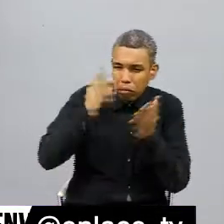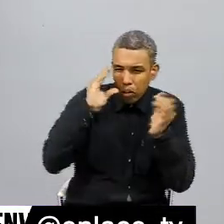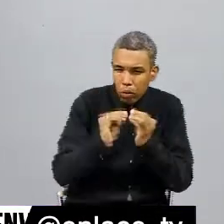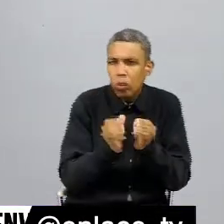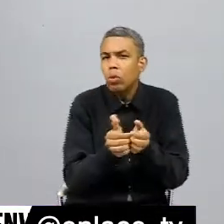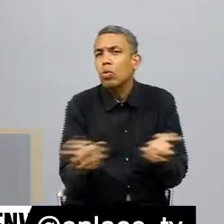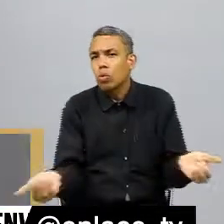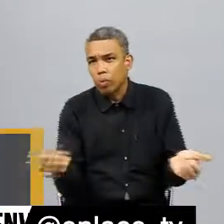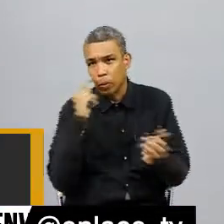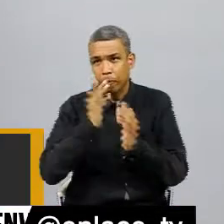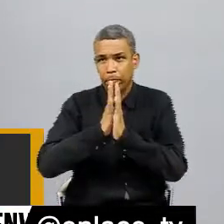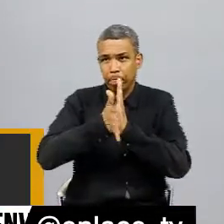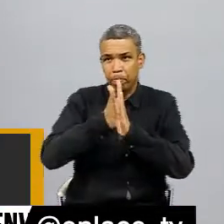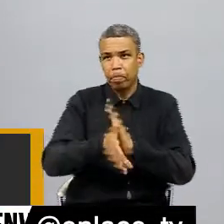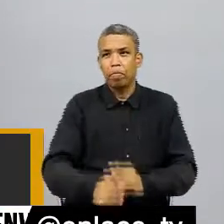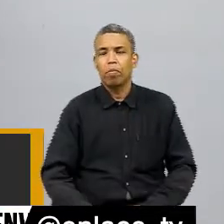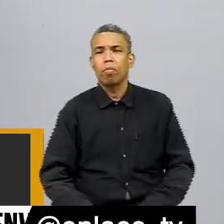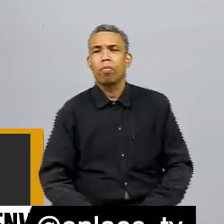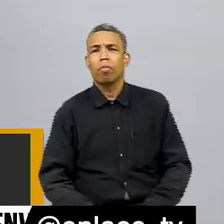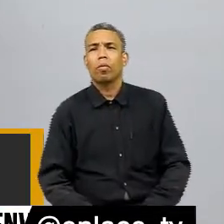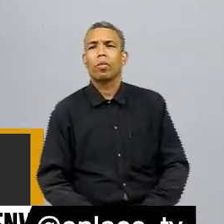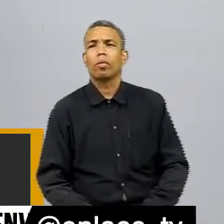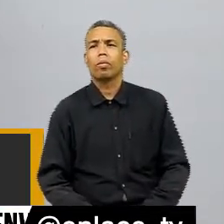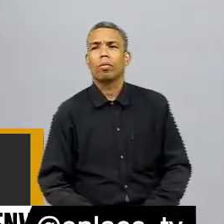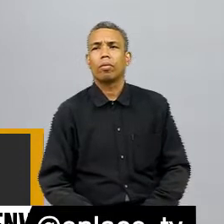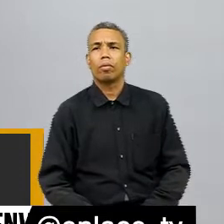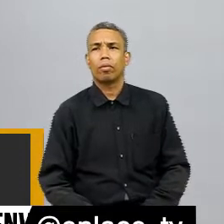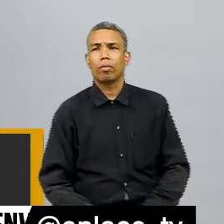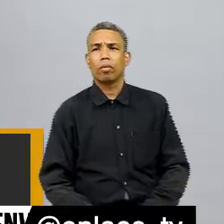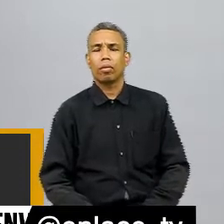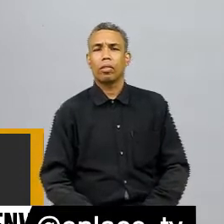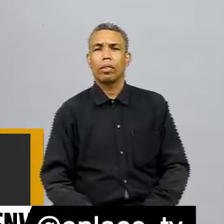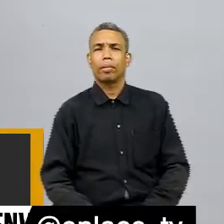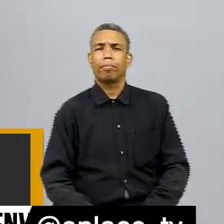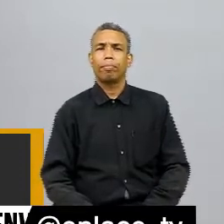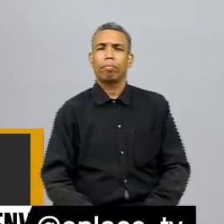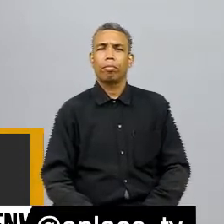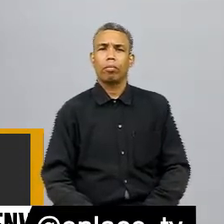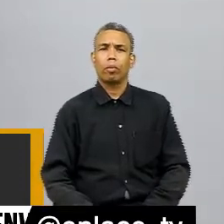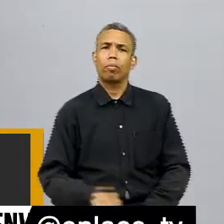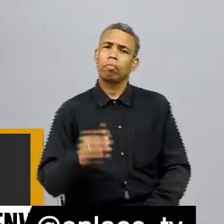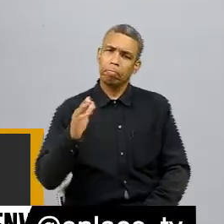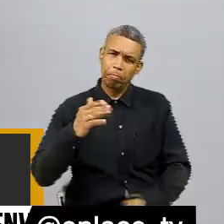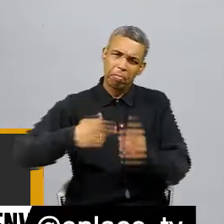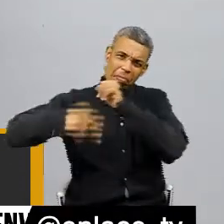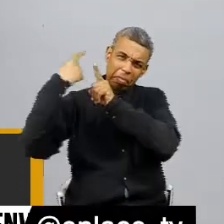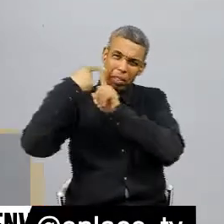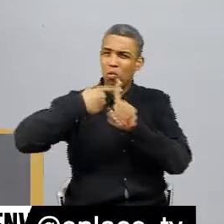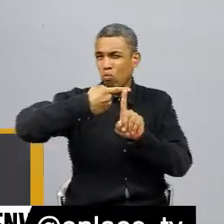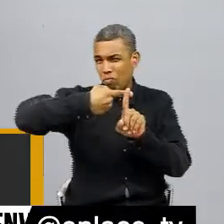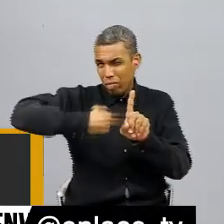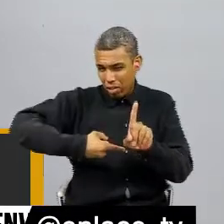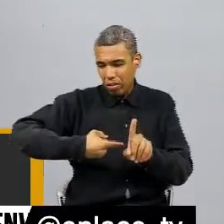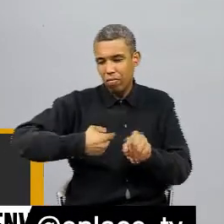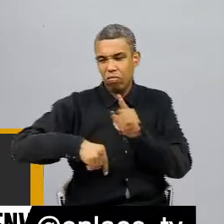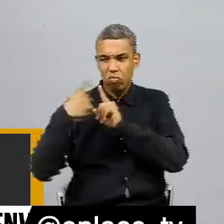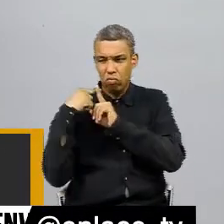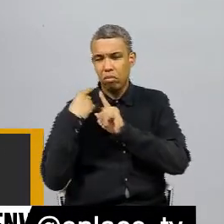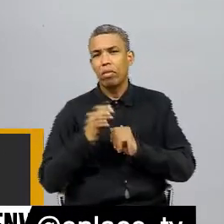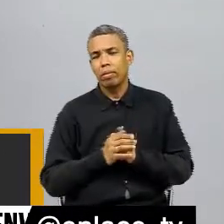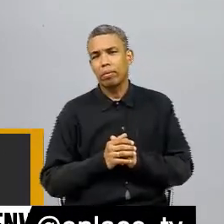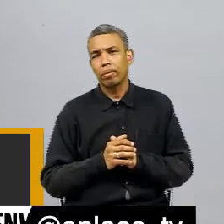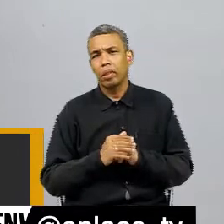Bueno, muy buenas tardes. Lo primero decir que desde hace más de un mes la organización sindical junto a los trabajadores, pensionados y